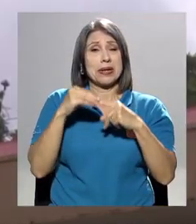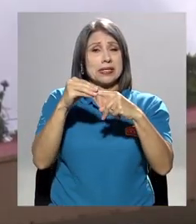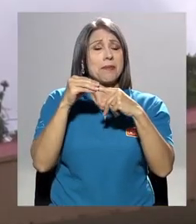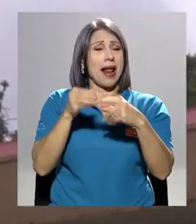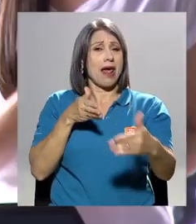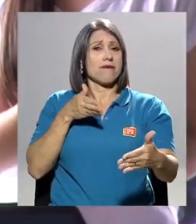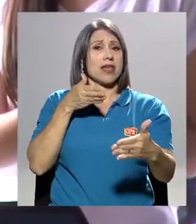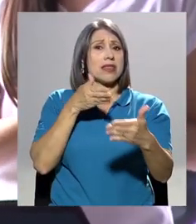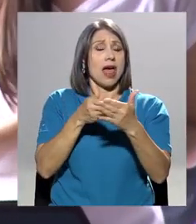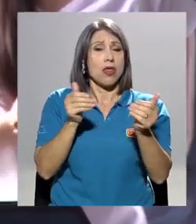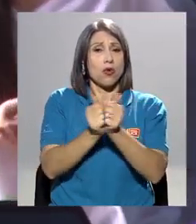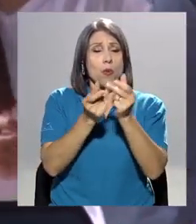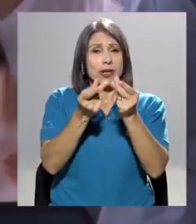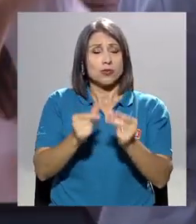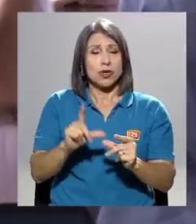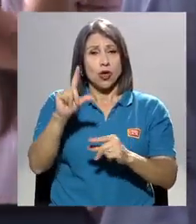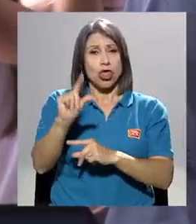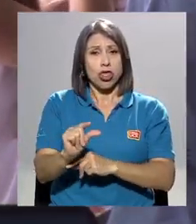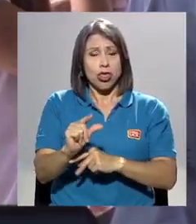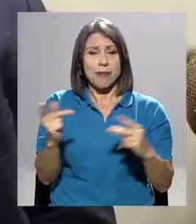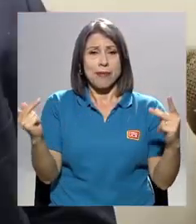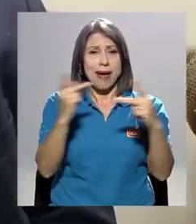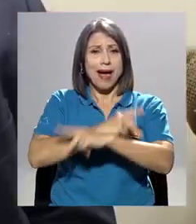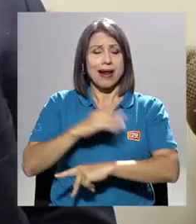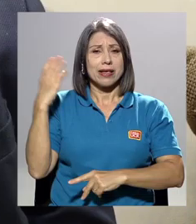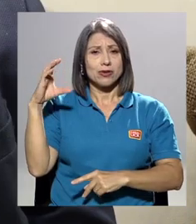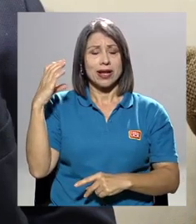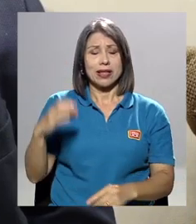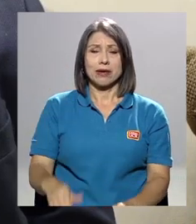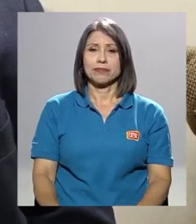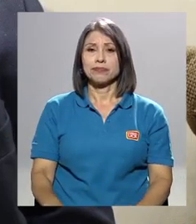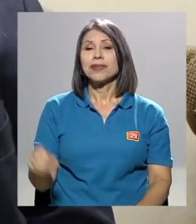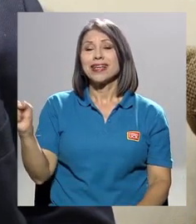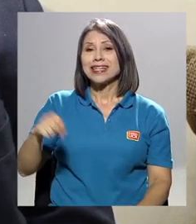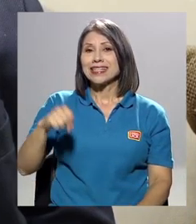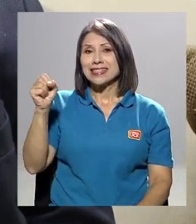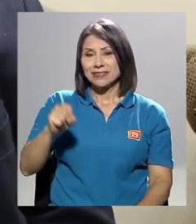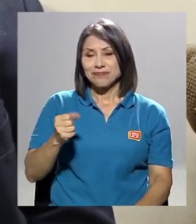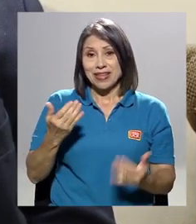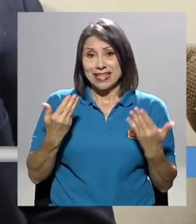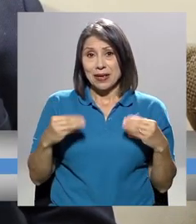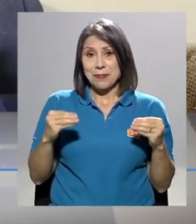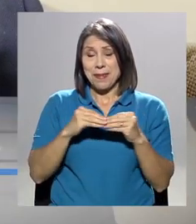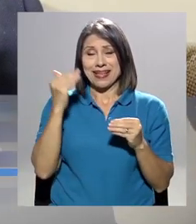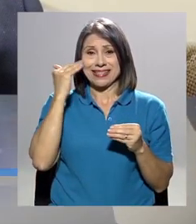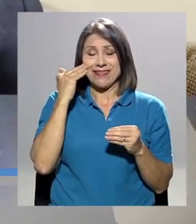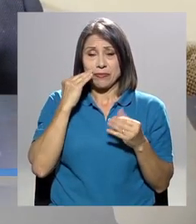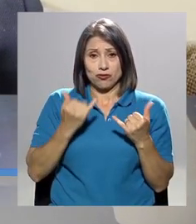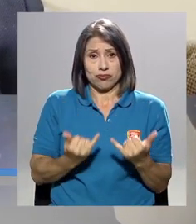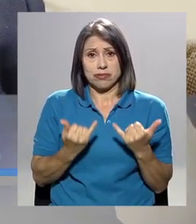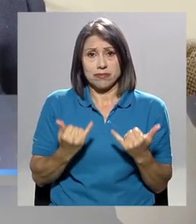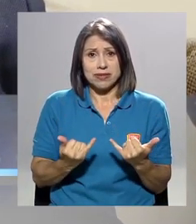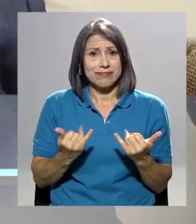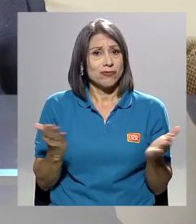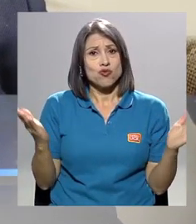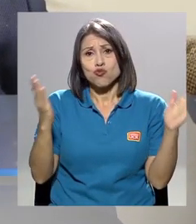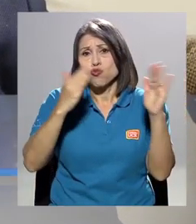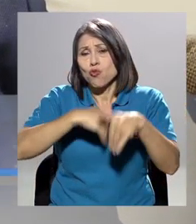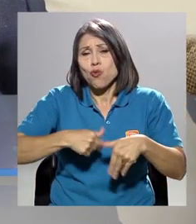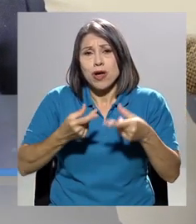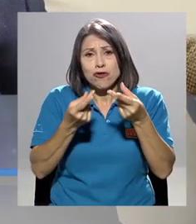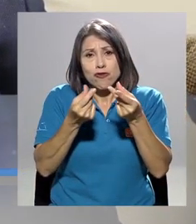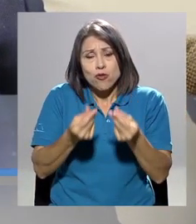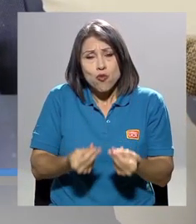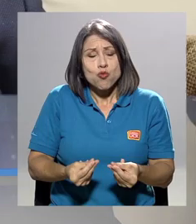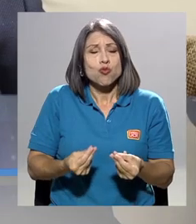de Paraíso de Cartago. Sí, la implicación más inmediata es que no se podrá contar con los recursos que